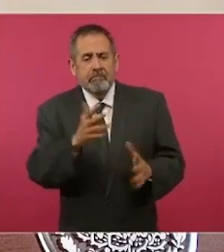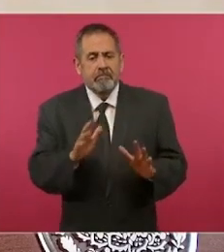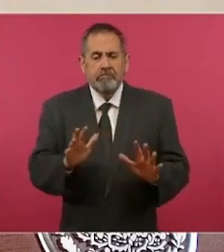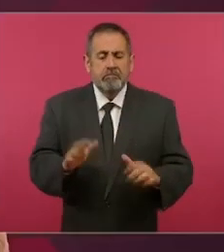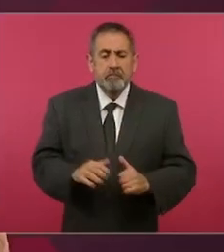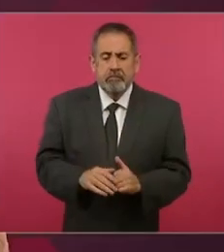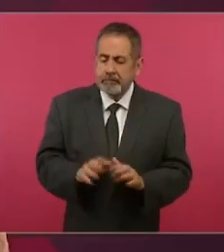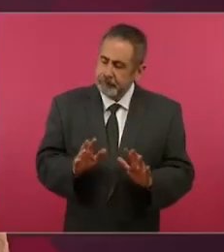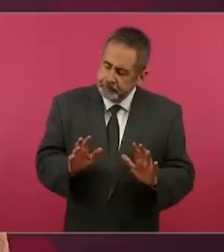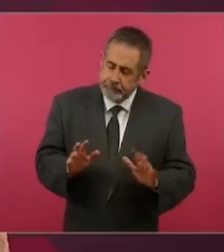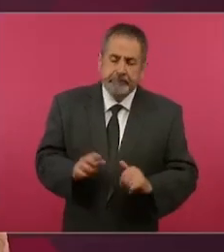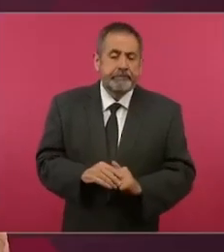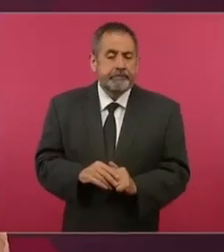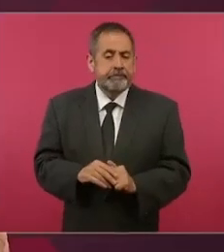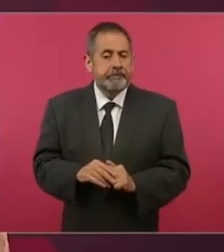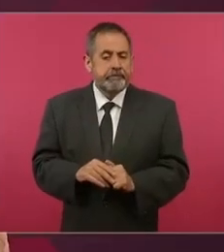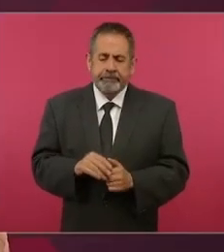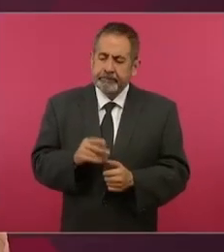Sin embargo,